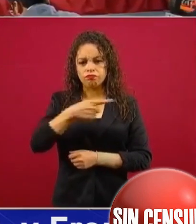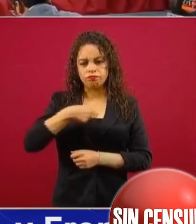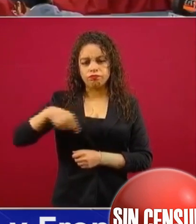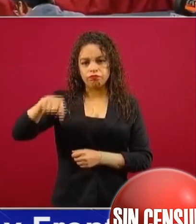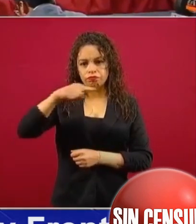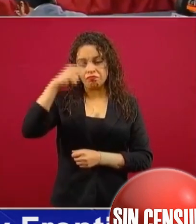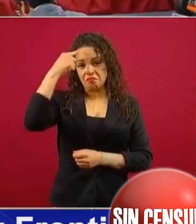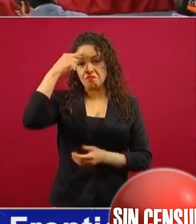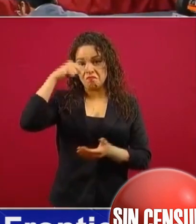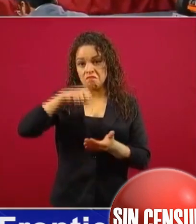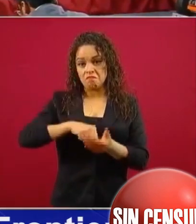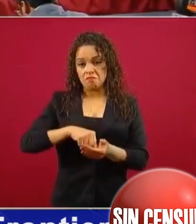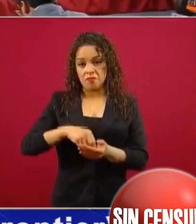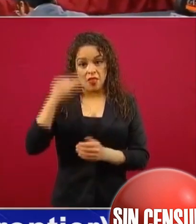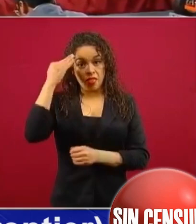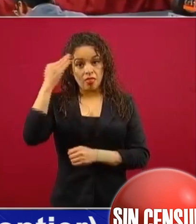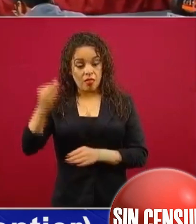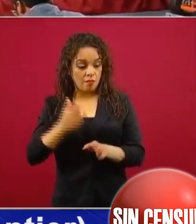neoliberal